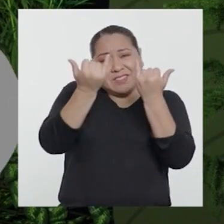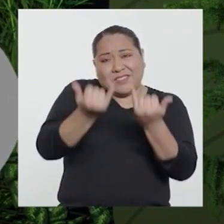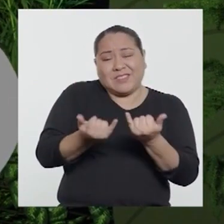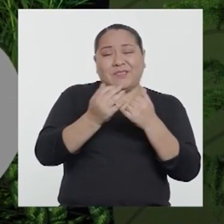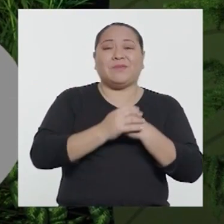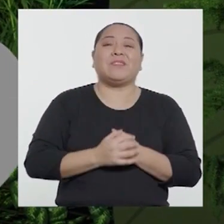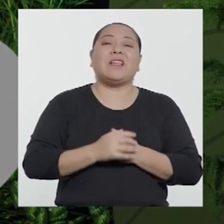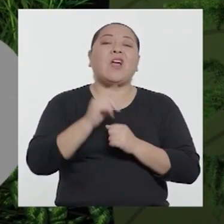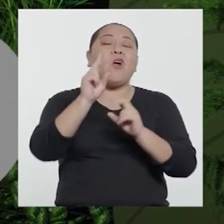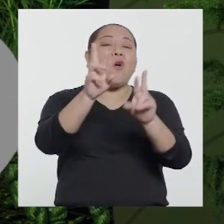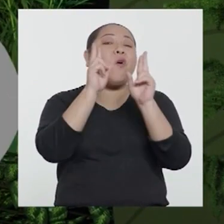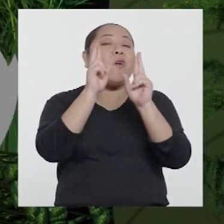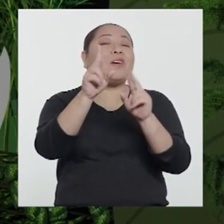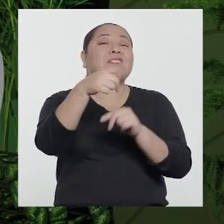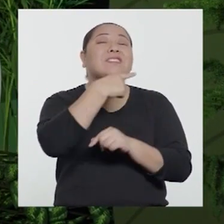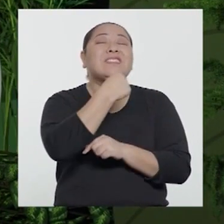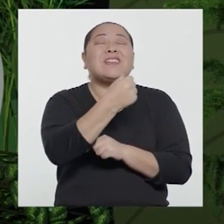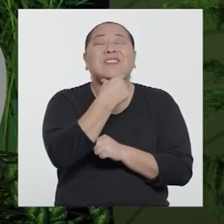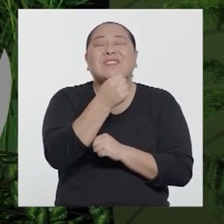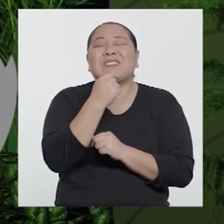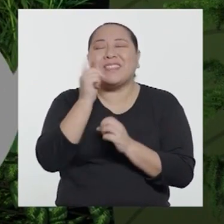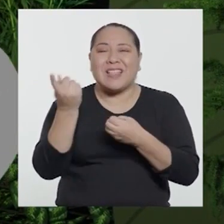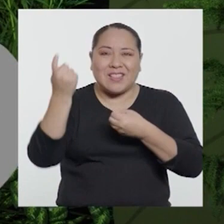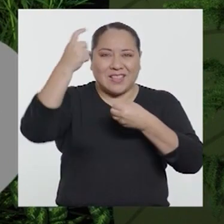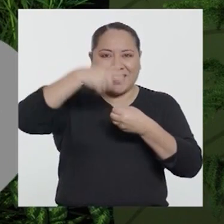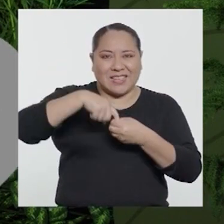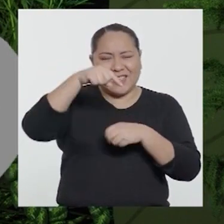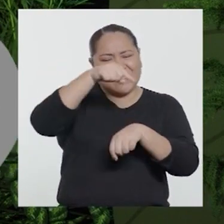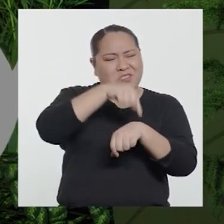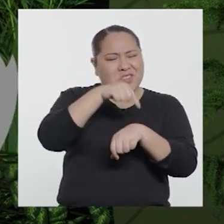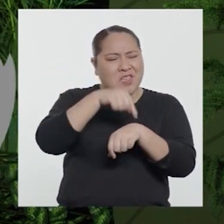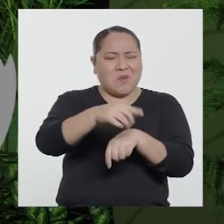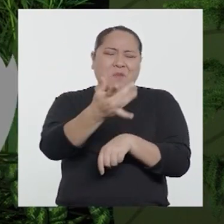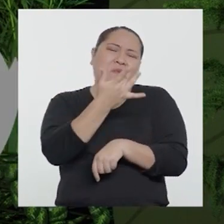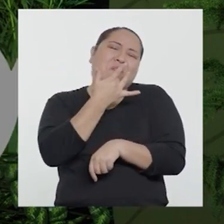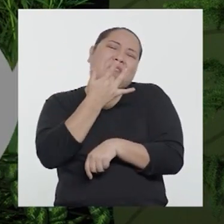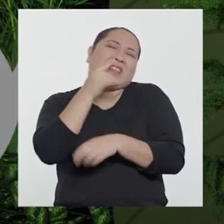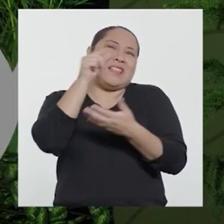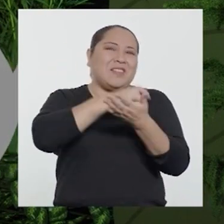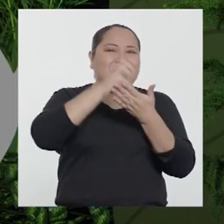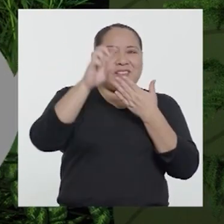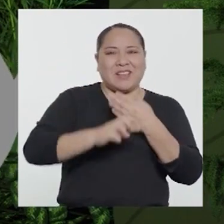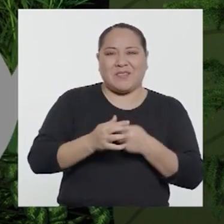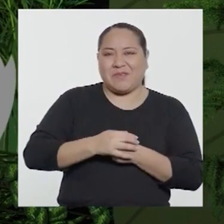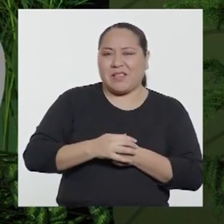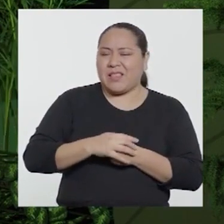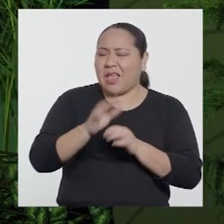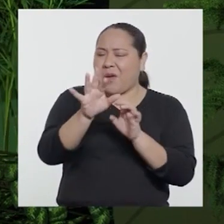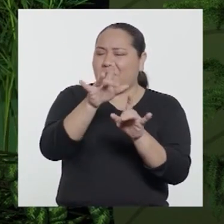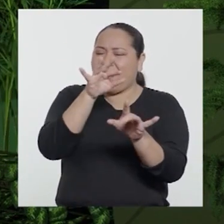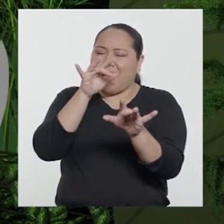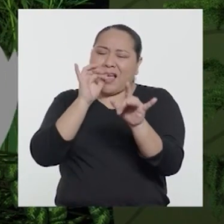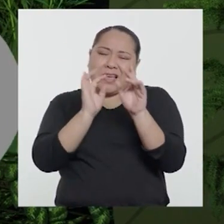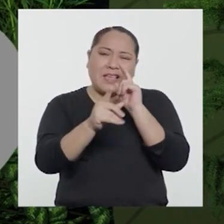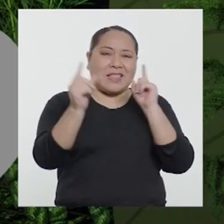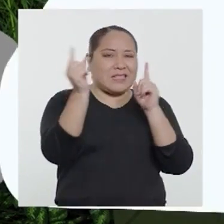hoy! ¡Espero que les haya encantado estar aquí en su momento favorito del programa! ¡La